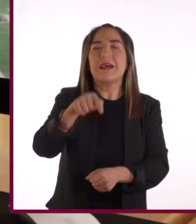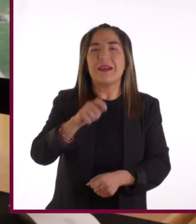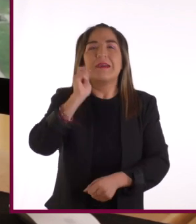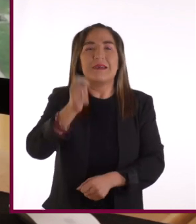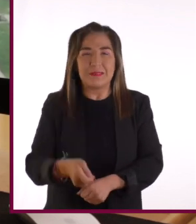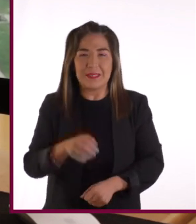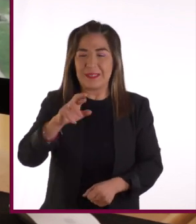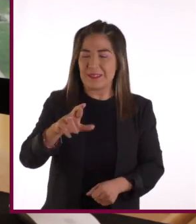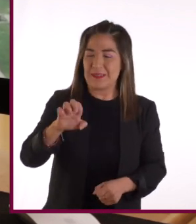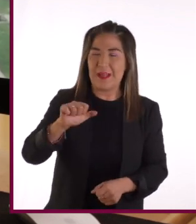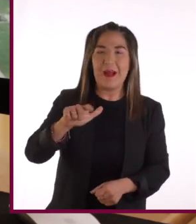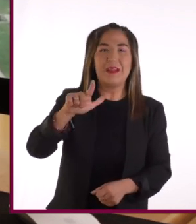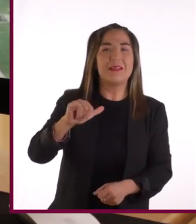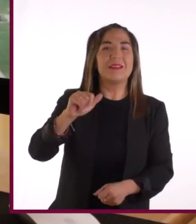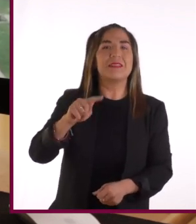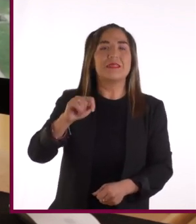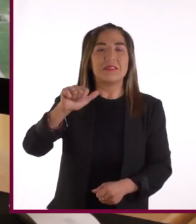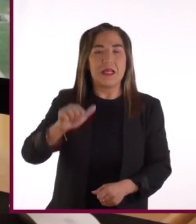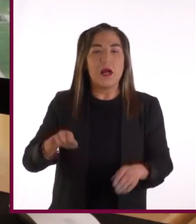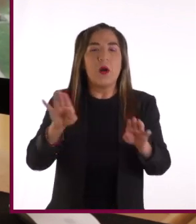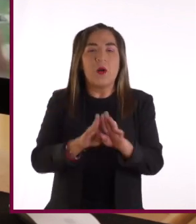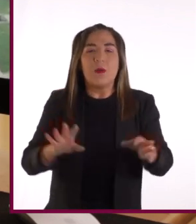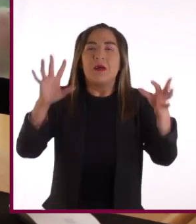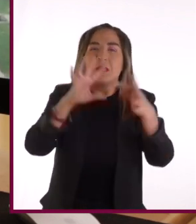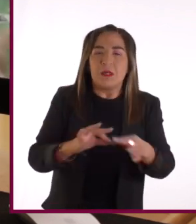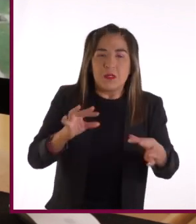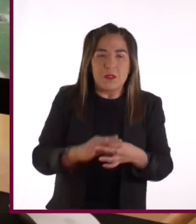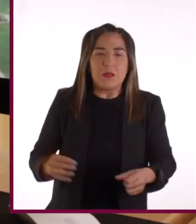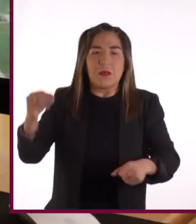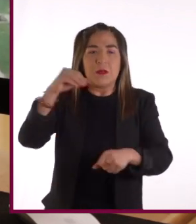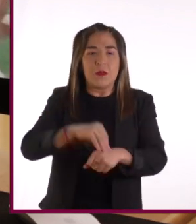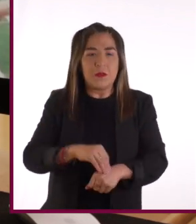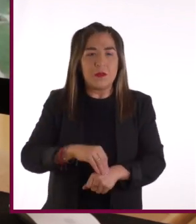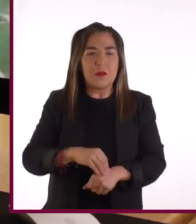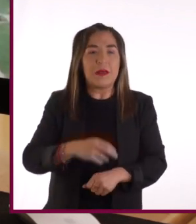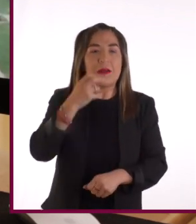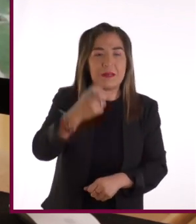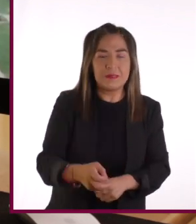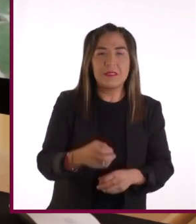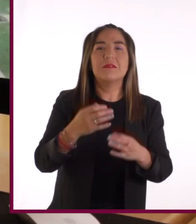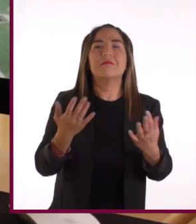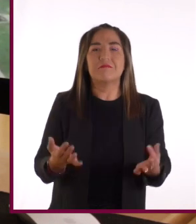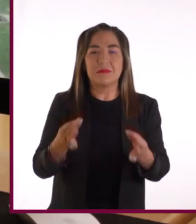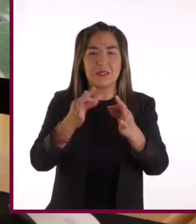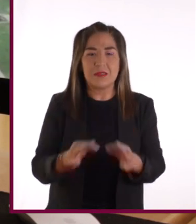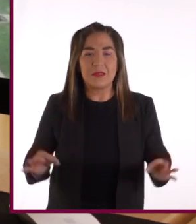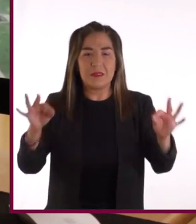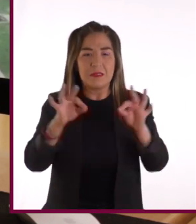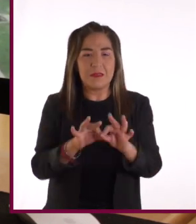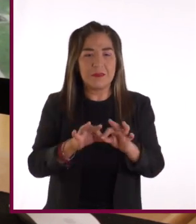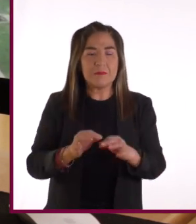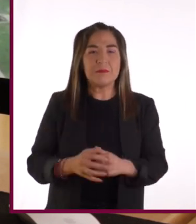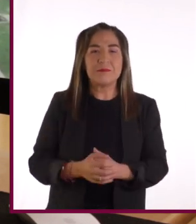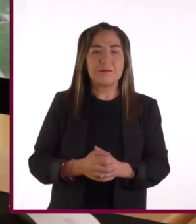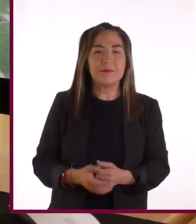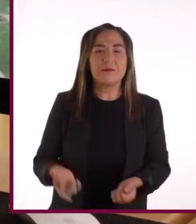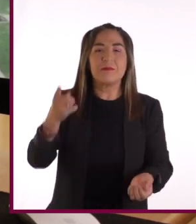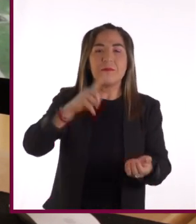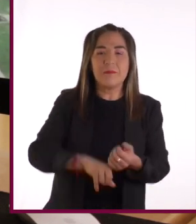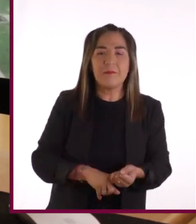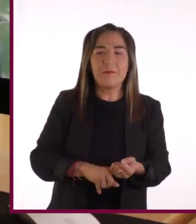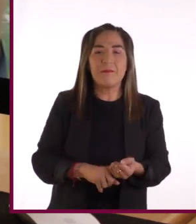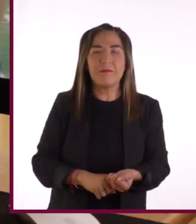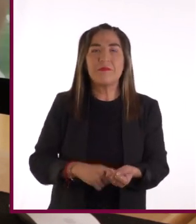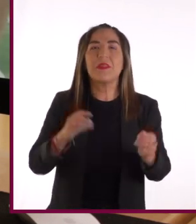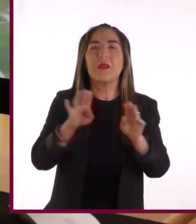posición que se llama realista y lo pueden argumentar y sostener, y entonces creo que esa es la parte como que nos